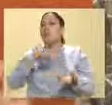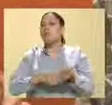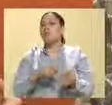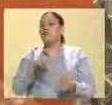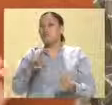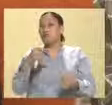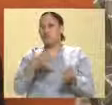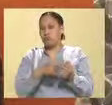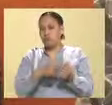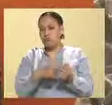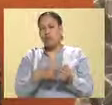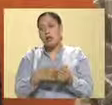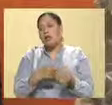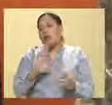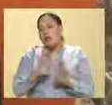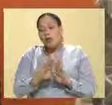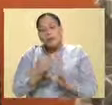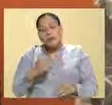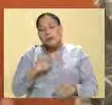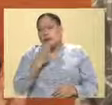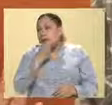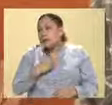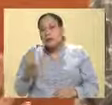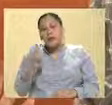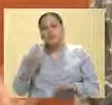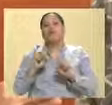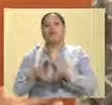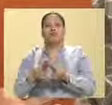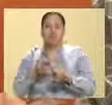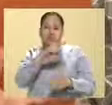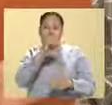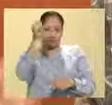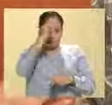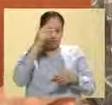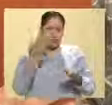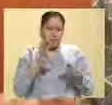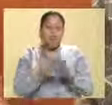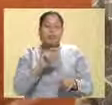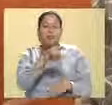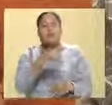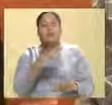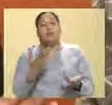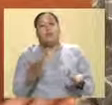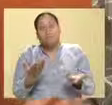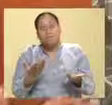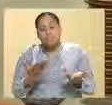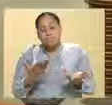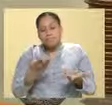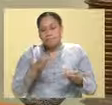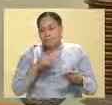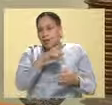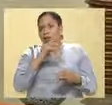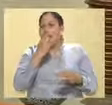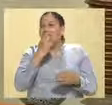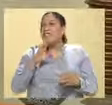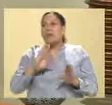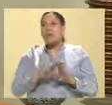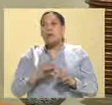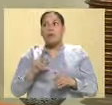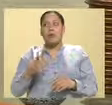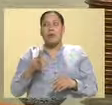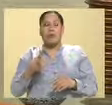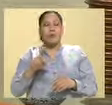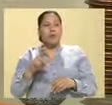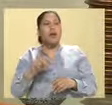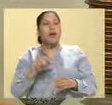un mal necesario, como se le Claro. llamaba. Era un mal necesario, entonces, bueno, pues de alguna manera, pues como que hacían, como que no se daban muy bien cuenta, pero había